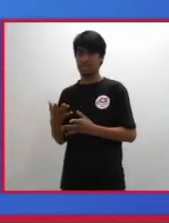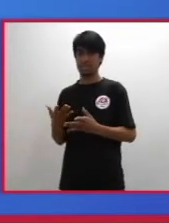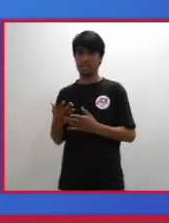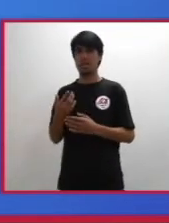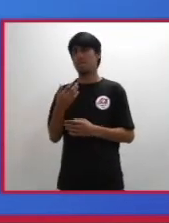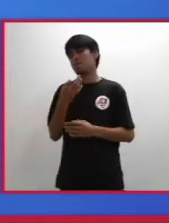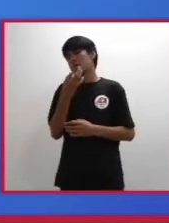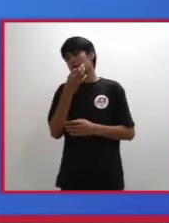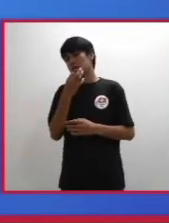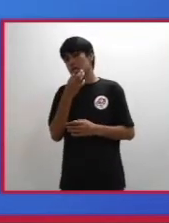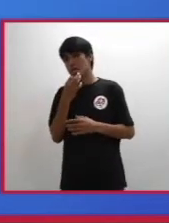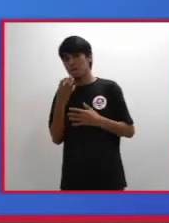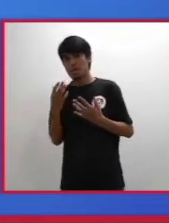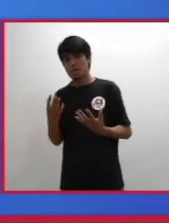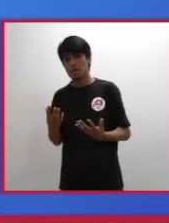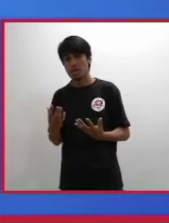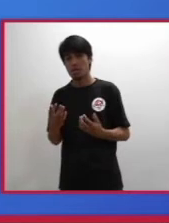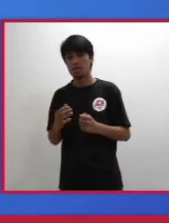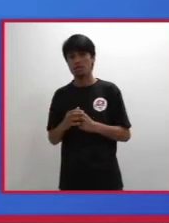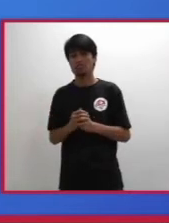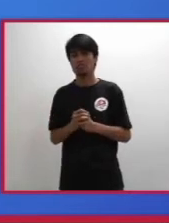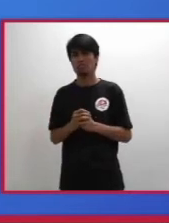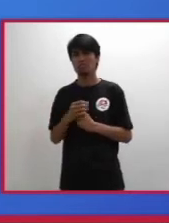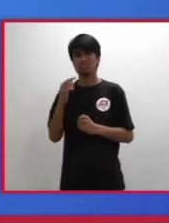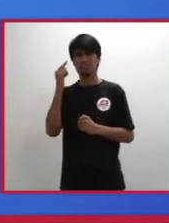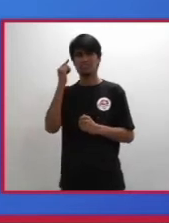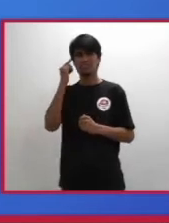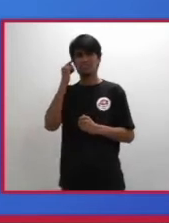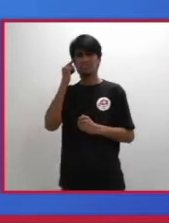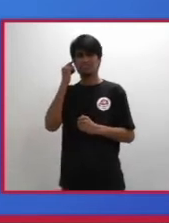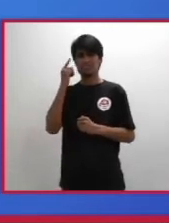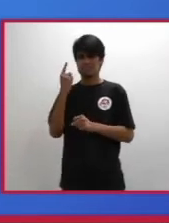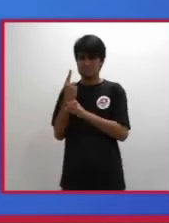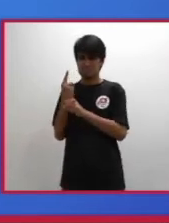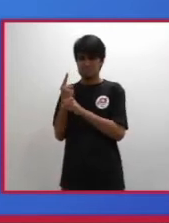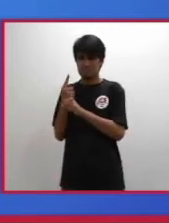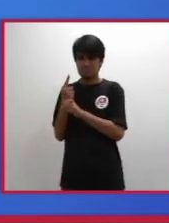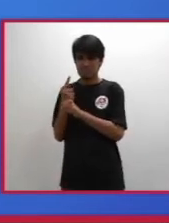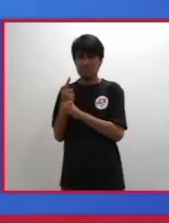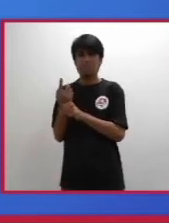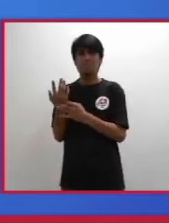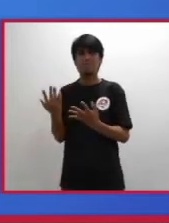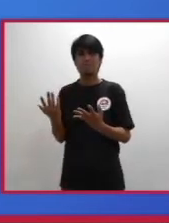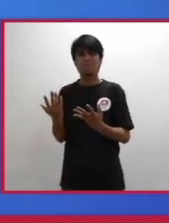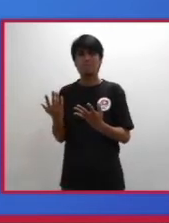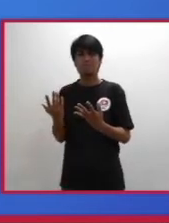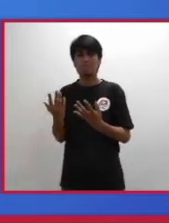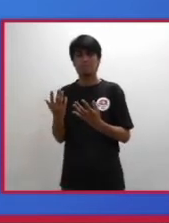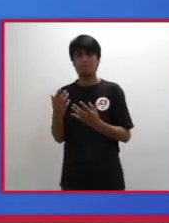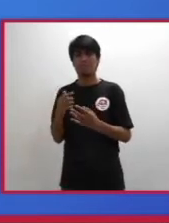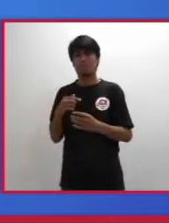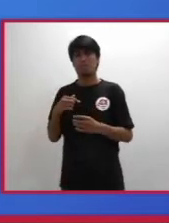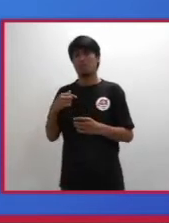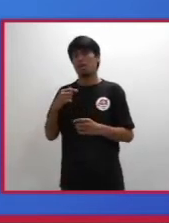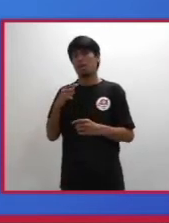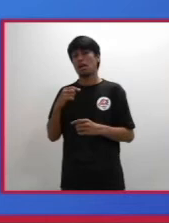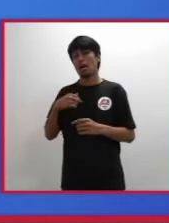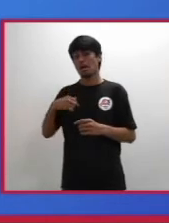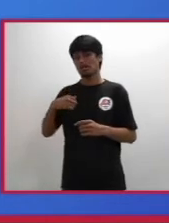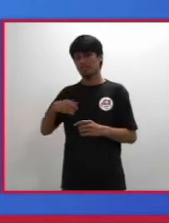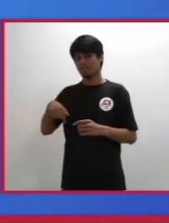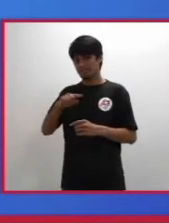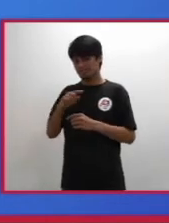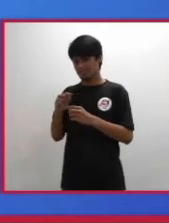necesario corregir, ¿verdad? Entonces, primeramente, cuando nosotros vamos